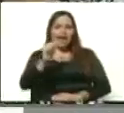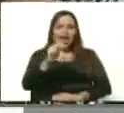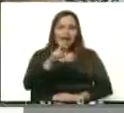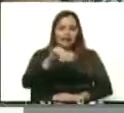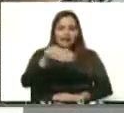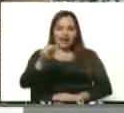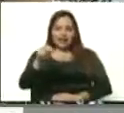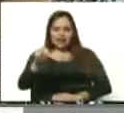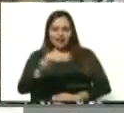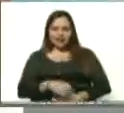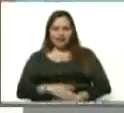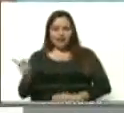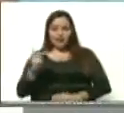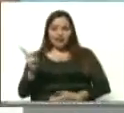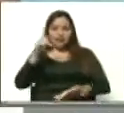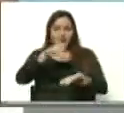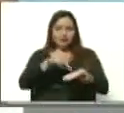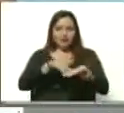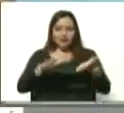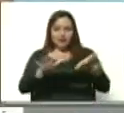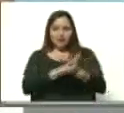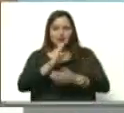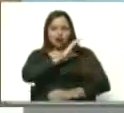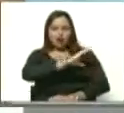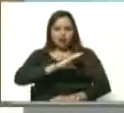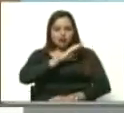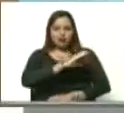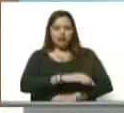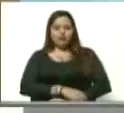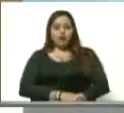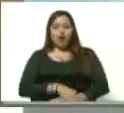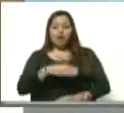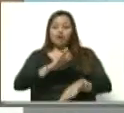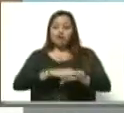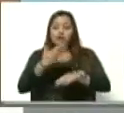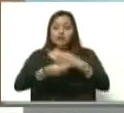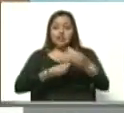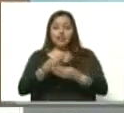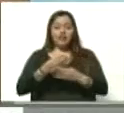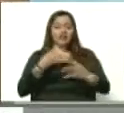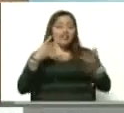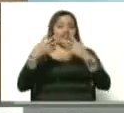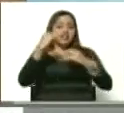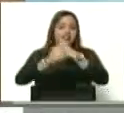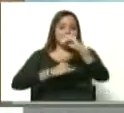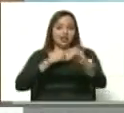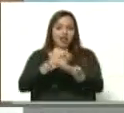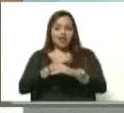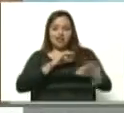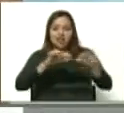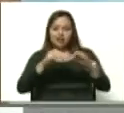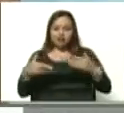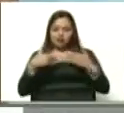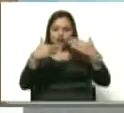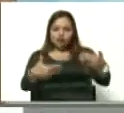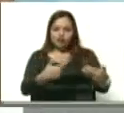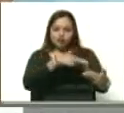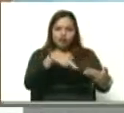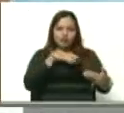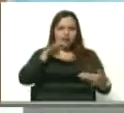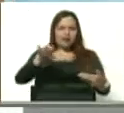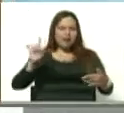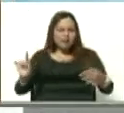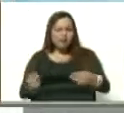Ambos son integrantes de este comité porque se va a llevar a cabo el Festival Internacional de Teatro Progresista en nuestro país. Es la